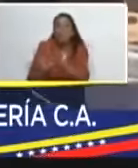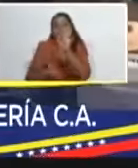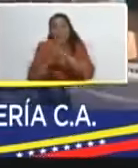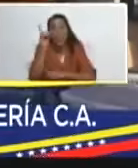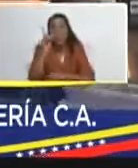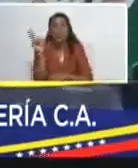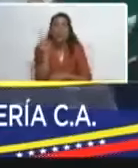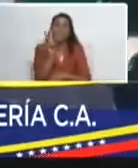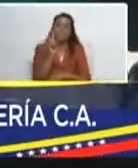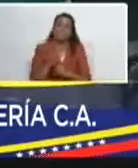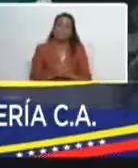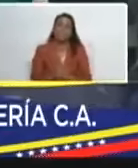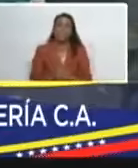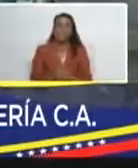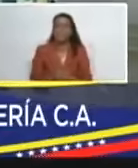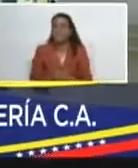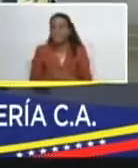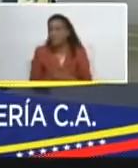desarrollo.